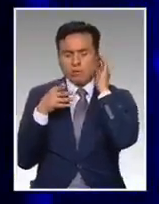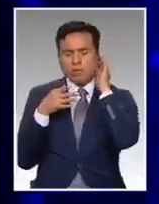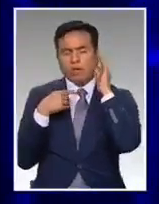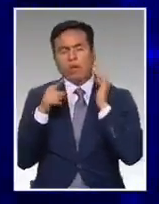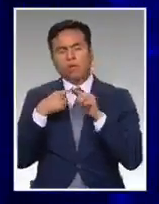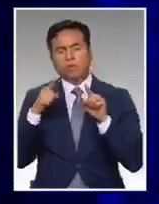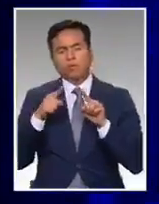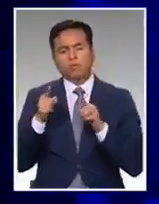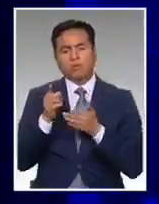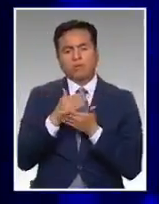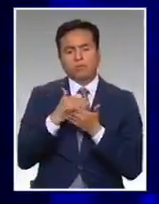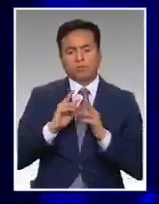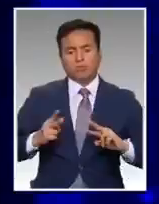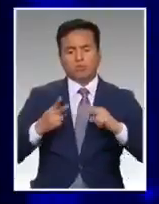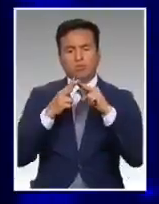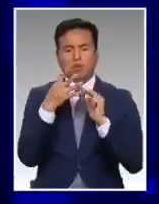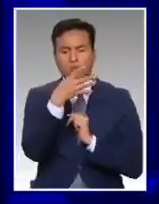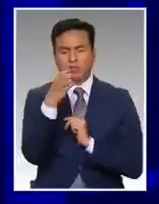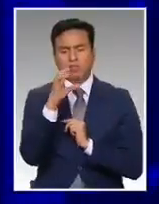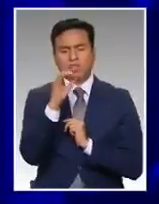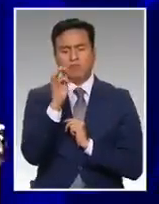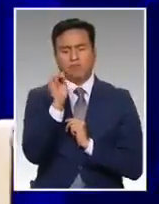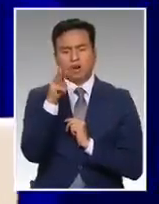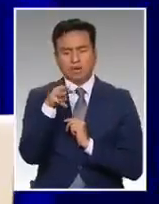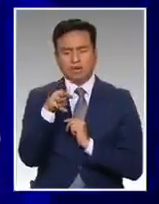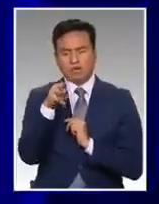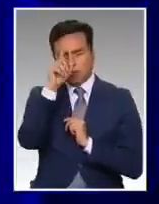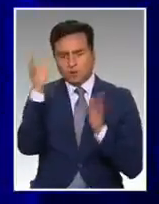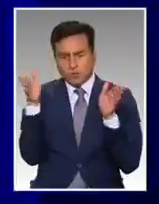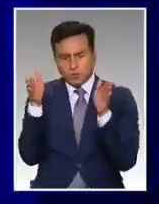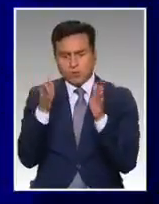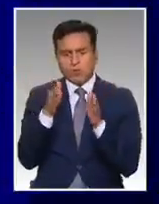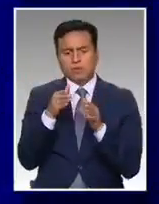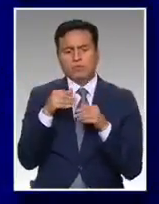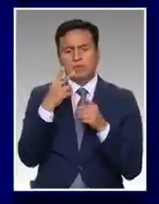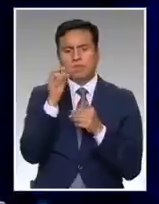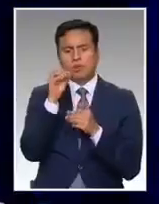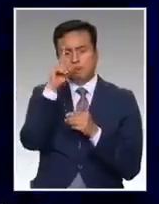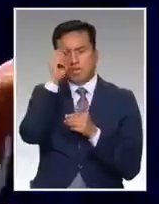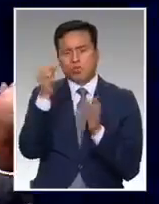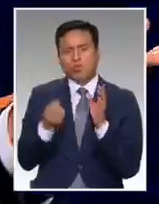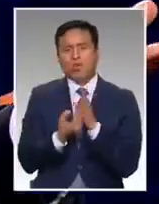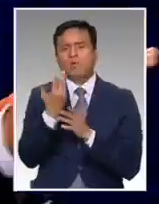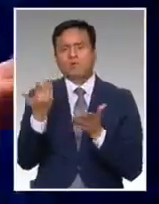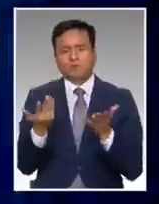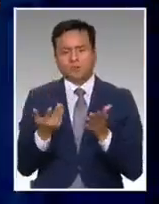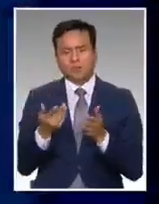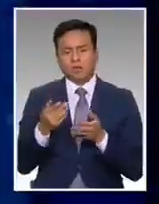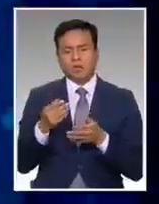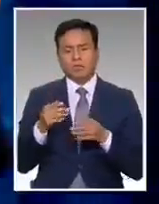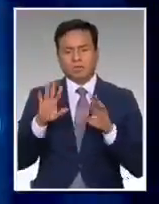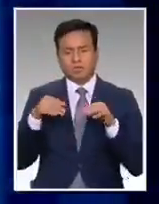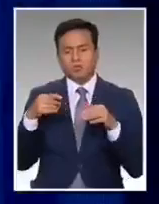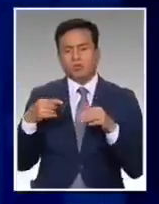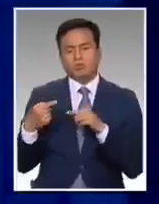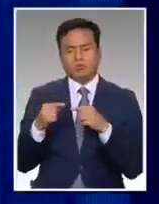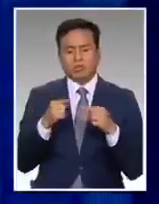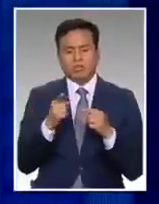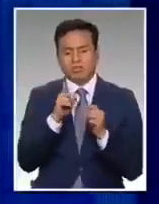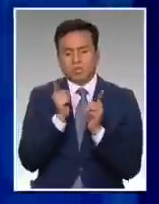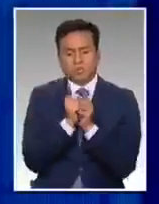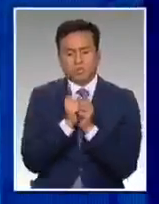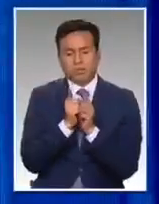plano en la construcción de los 400 se fan si usted ha prometido a los centros a la familia de los 20 hospitales nuevos este el fondo la discusión que quedan 12 segundos